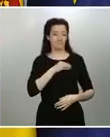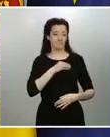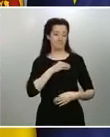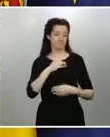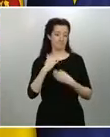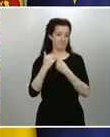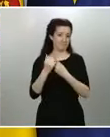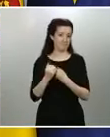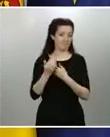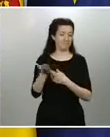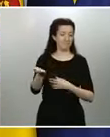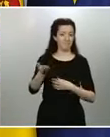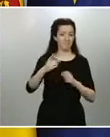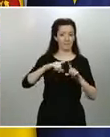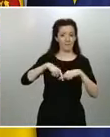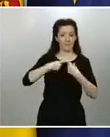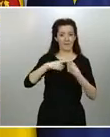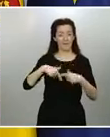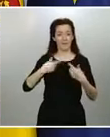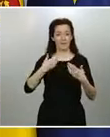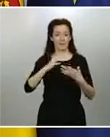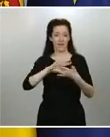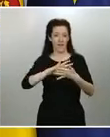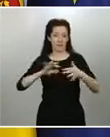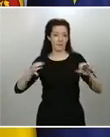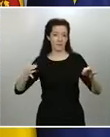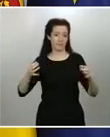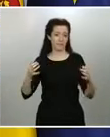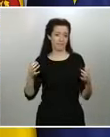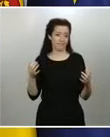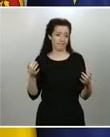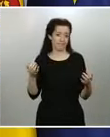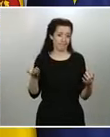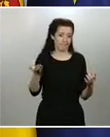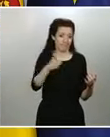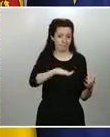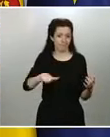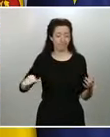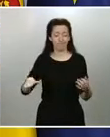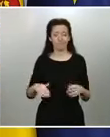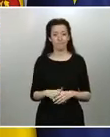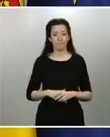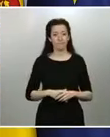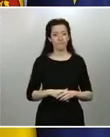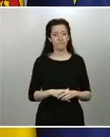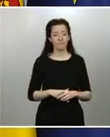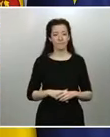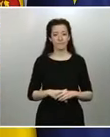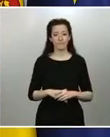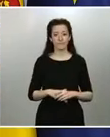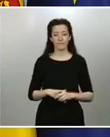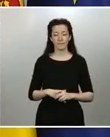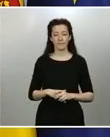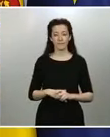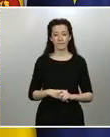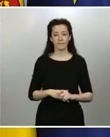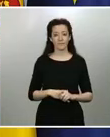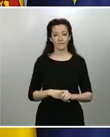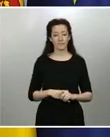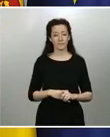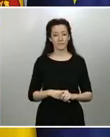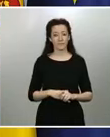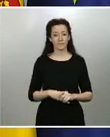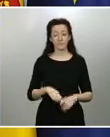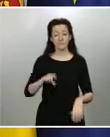de quienes han perdido la vida en esta pandemia y lo segundo reconocer el comportamiento ejemplar de los ciudadanos